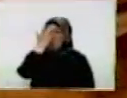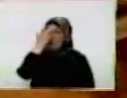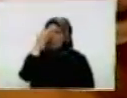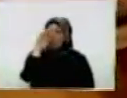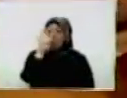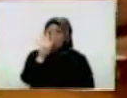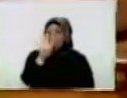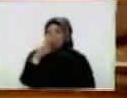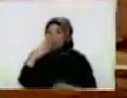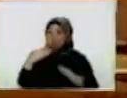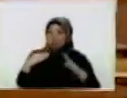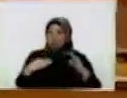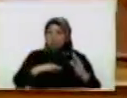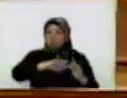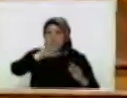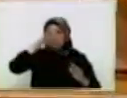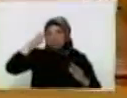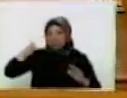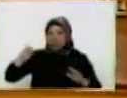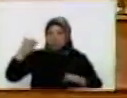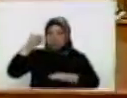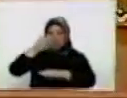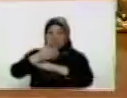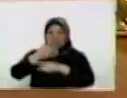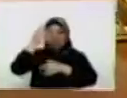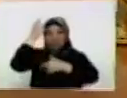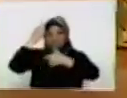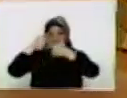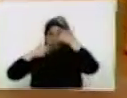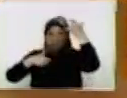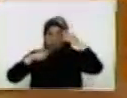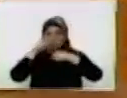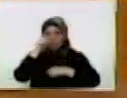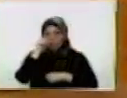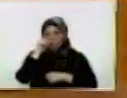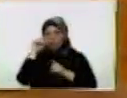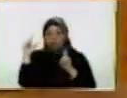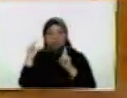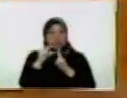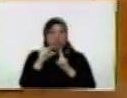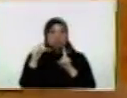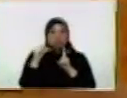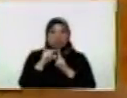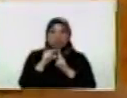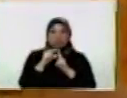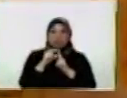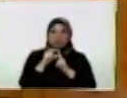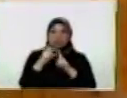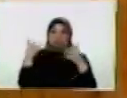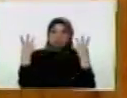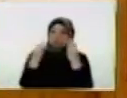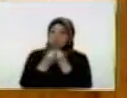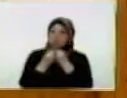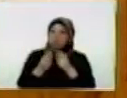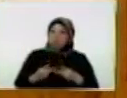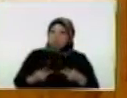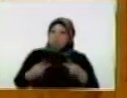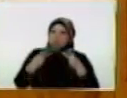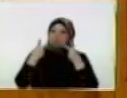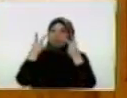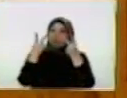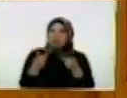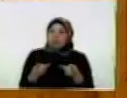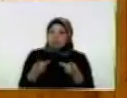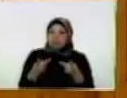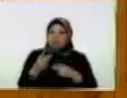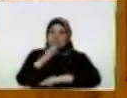franqueza que mi comandante Chávez fue un hombre de palabra, un hombre de valor, de